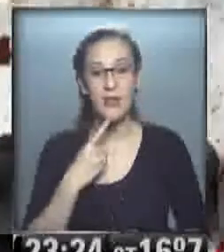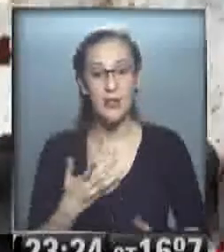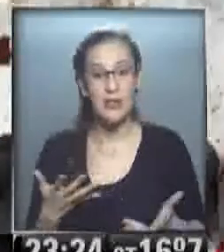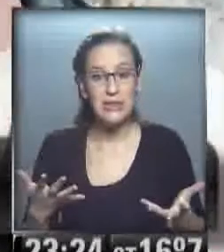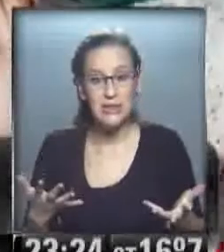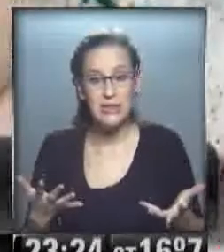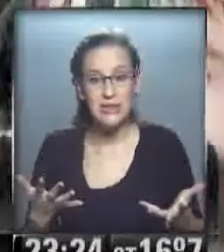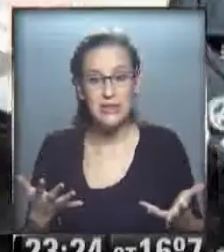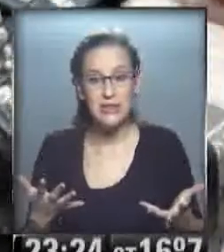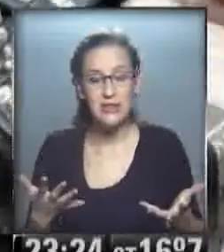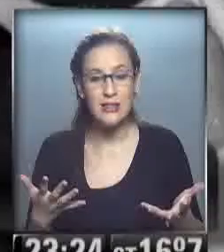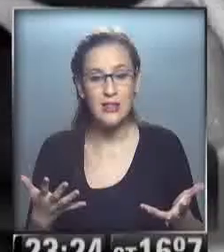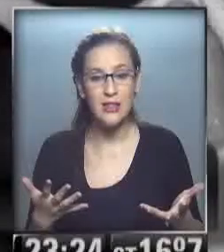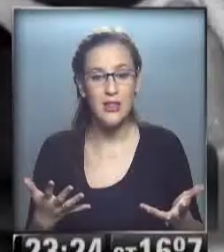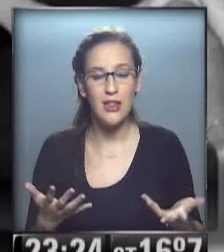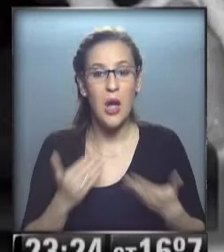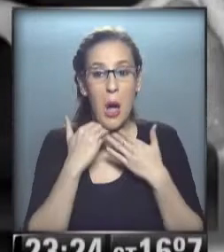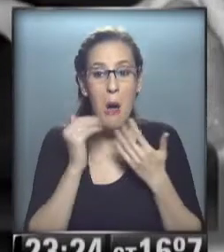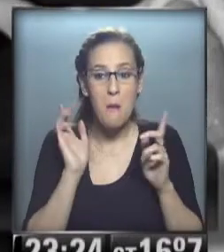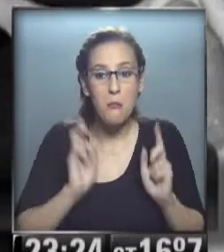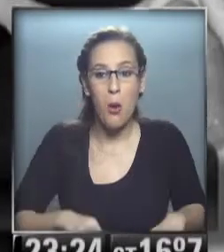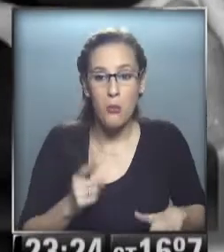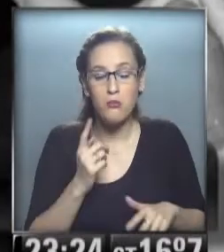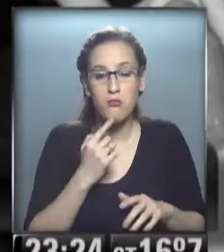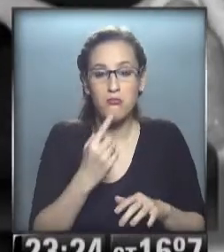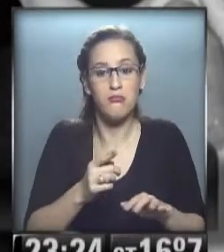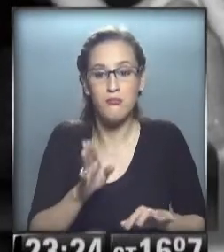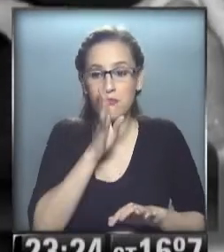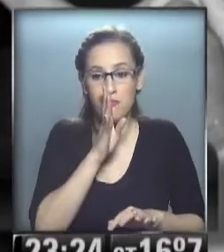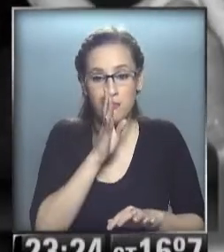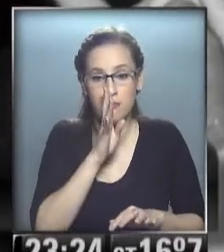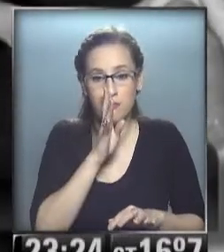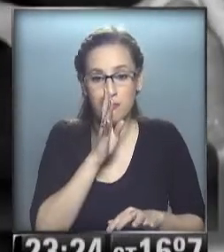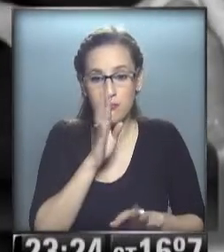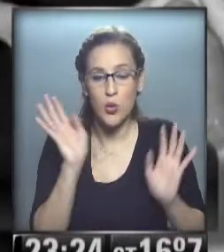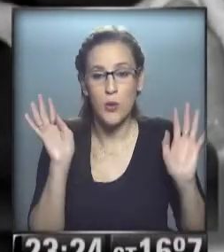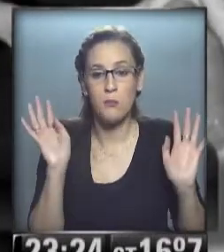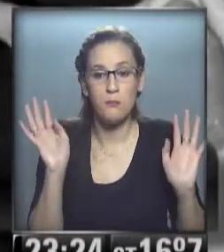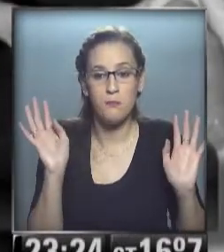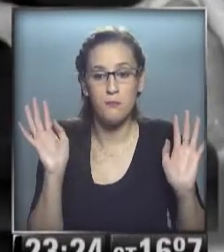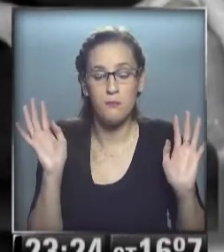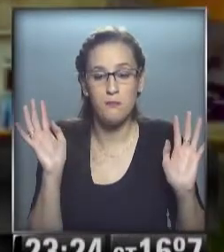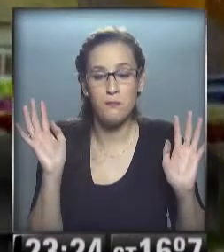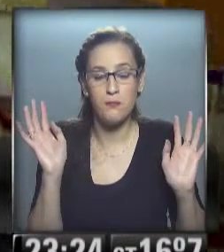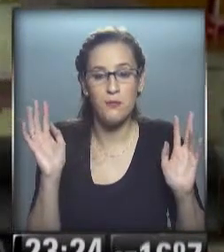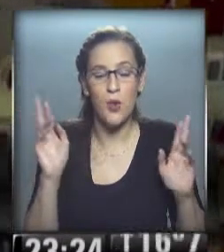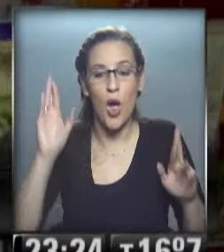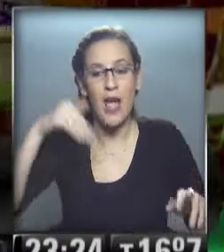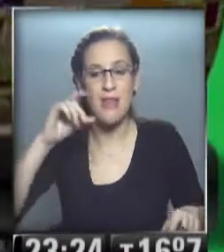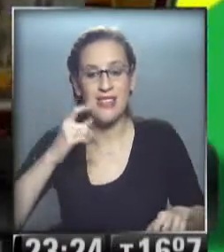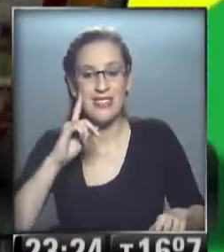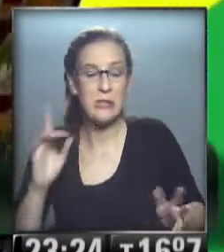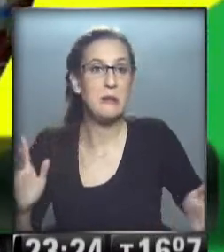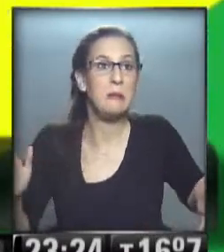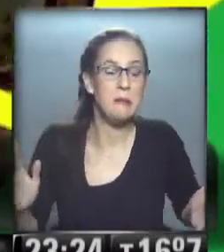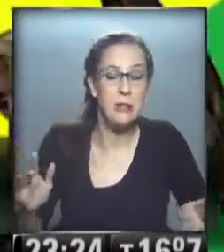No lo sabemos por nada, ¿no? No sé ni qué decir. No, bueno, qué sé yo. Ojalá dependiera de eso. No, bueno, sí, le damos a Messi y a toda la selección. Si las